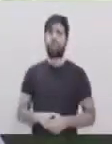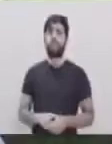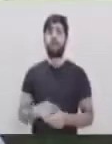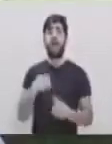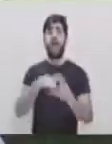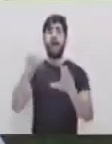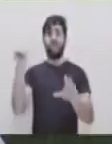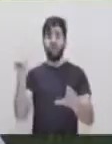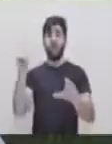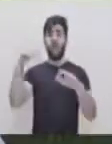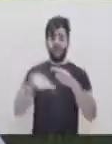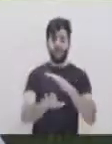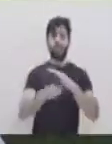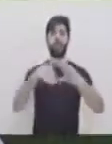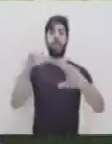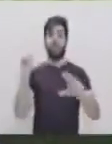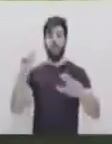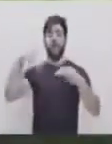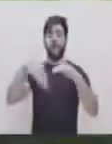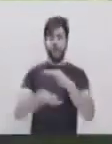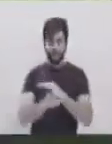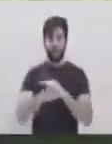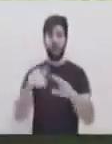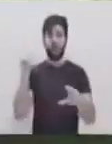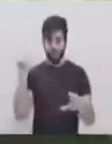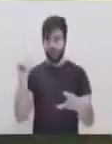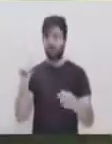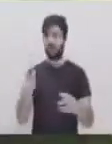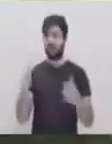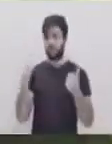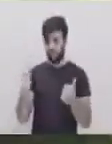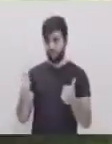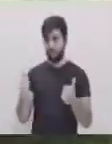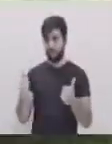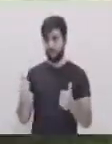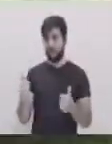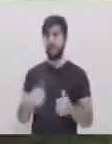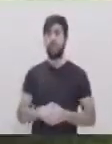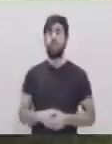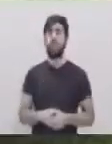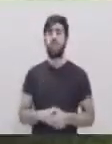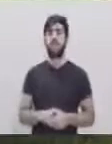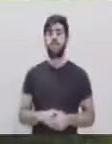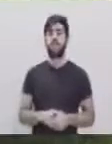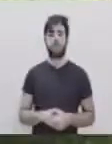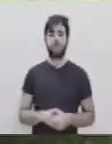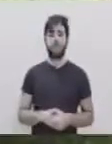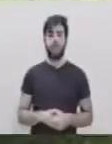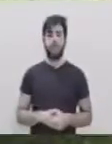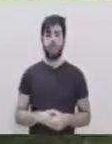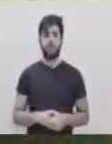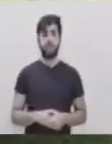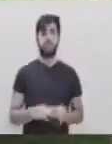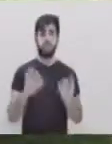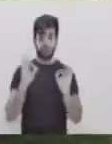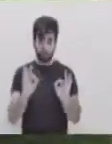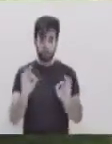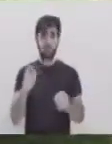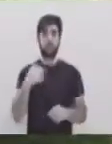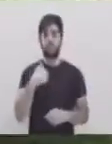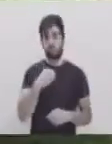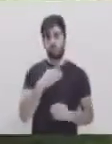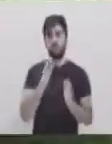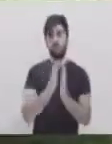desde afuera. Afuera, adentro, afuera, adentro, afuera. Y aquí iniciamos adentro y afuera. Necesito que tú en